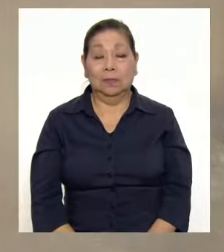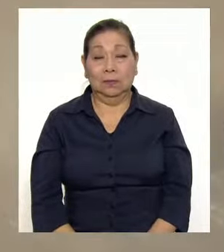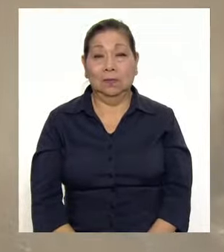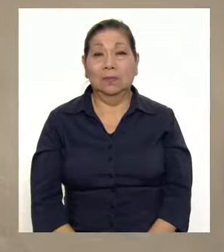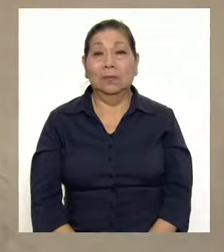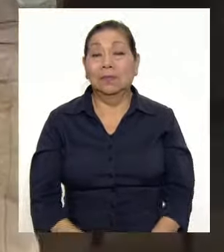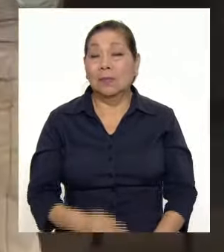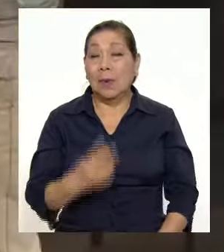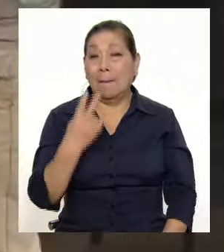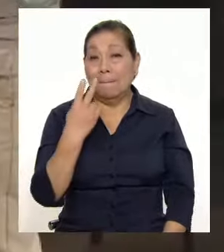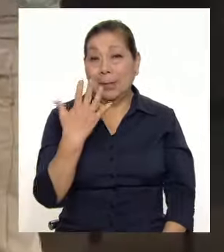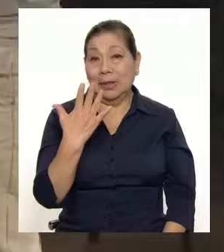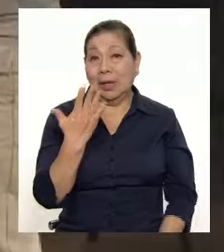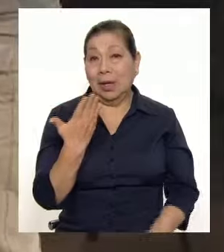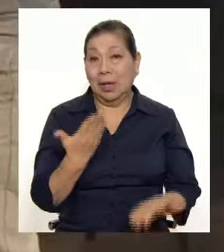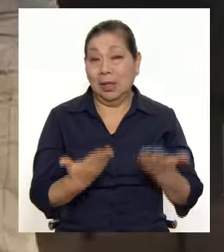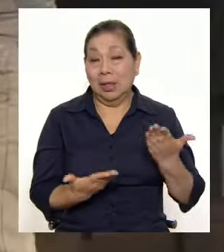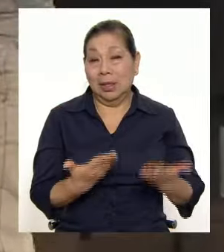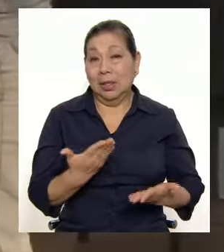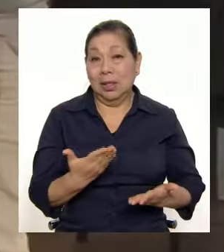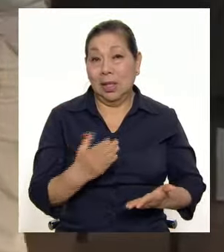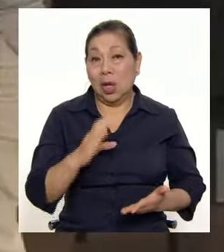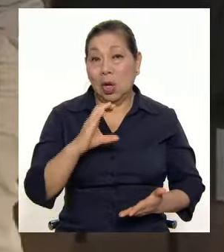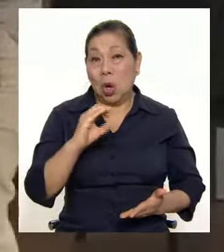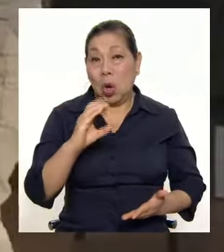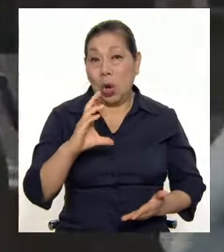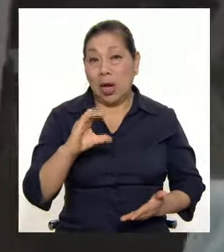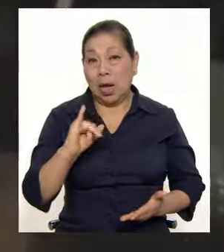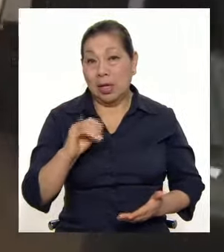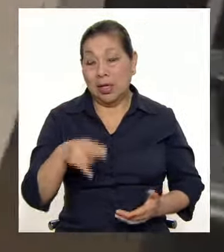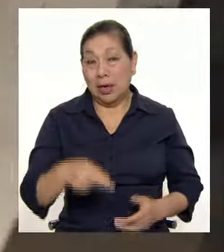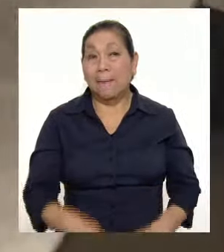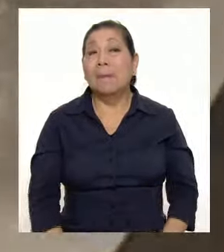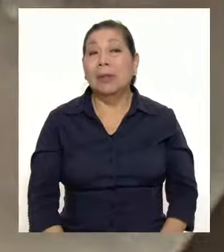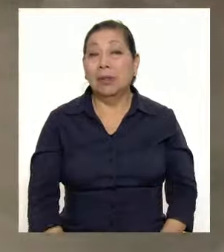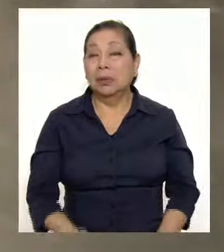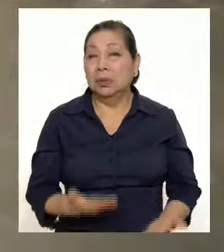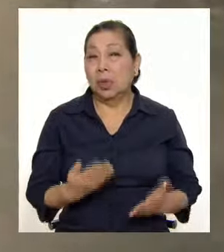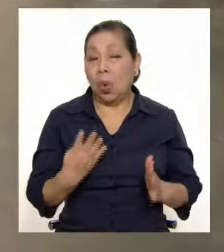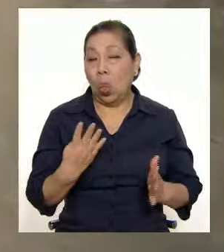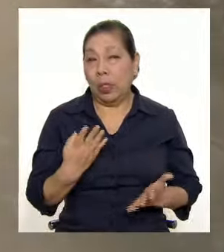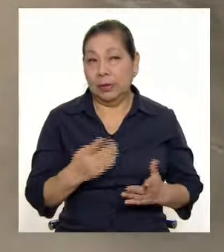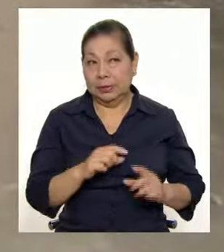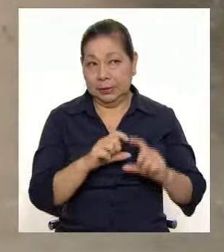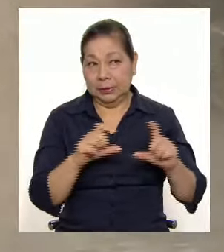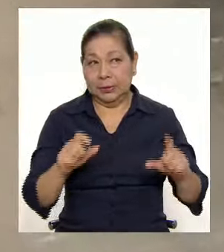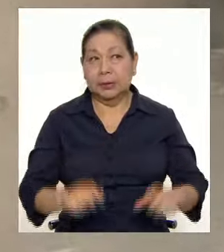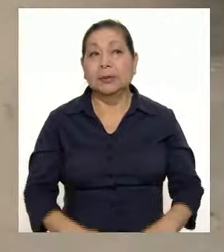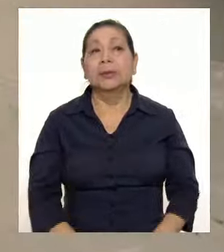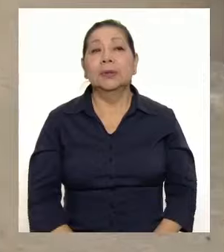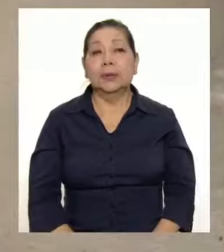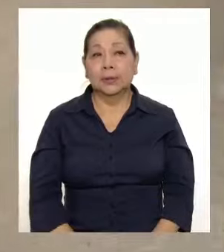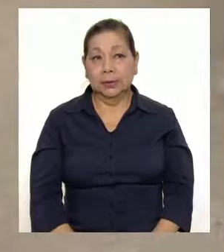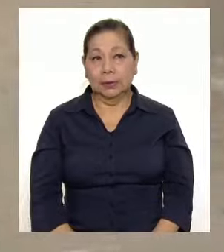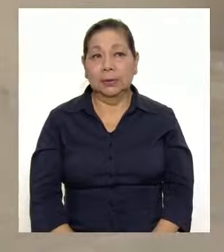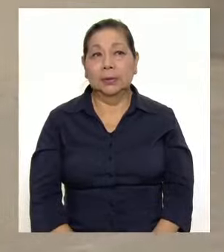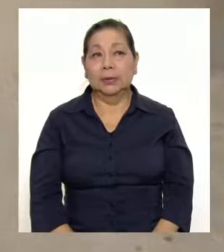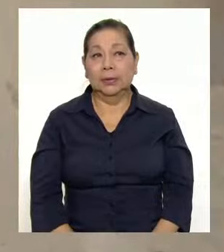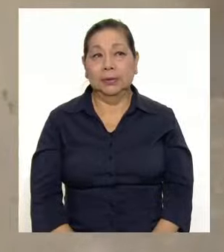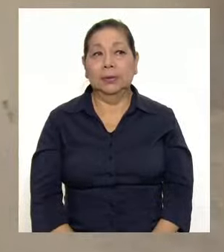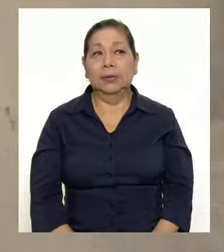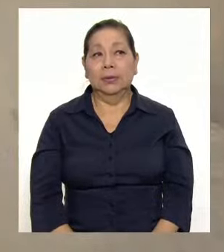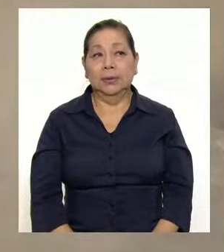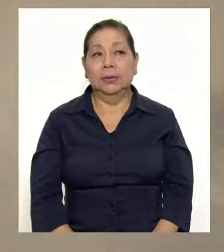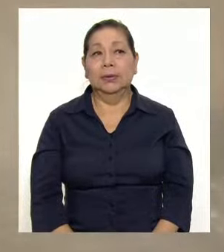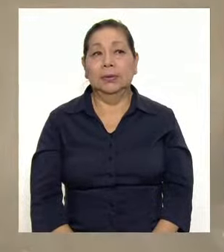Cayeron con al menos 25 kilos de alcaloide de cocaína. Hay un peso de 9 kilos con 55